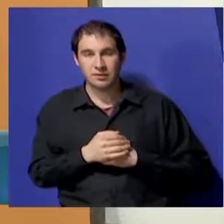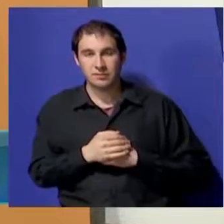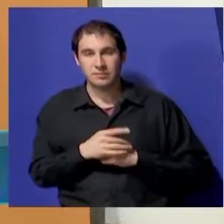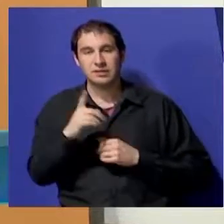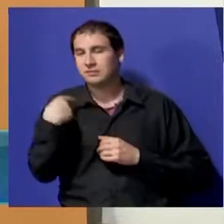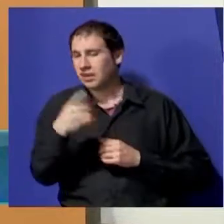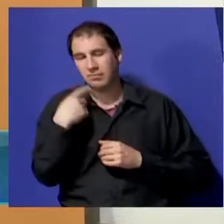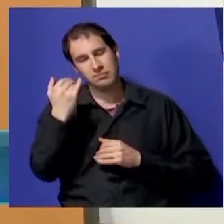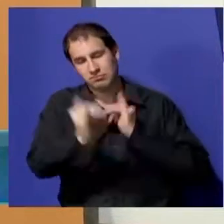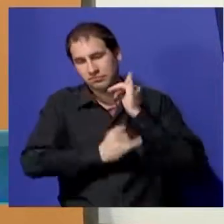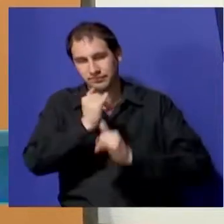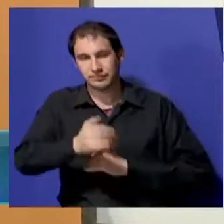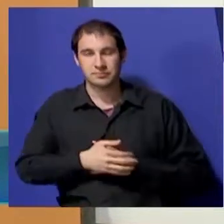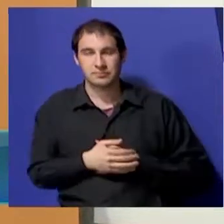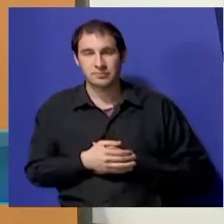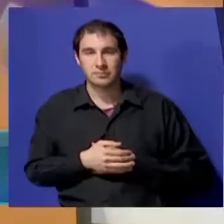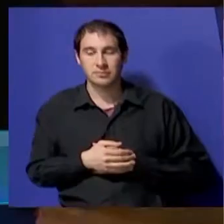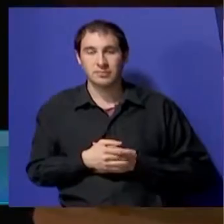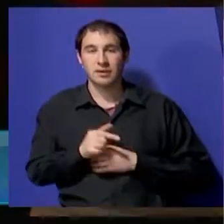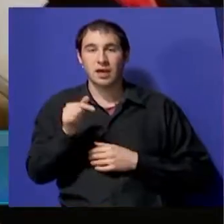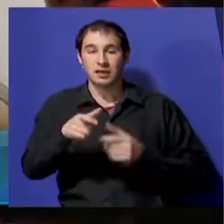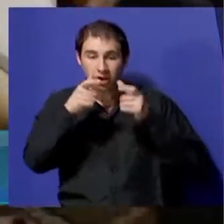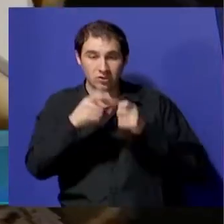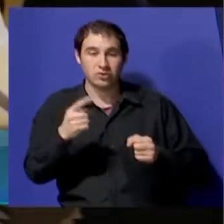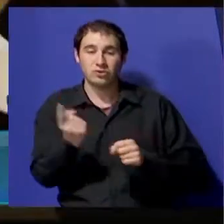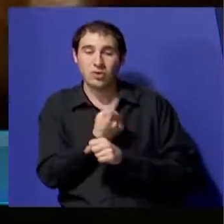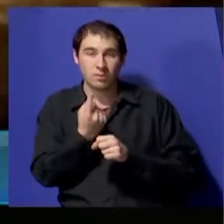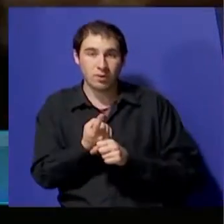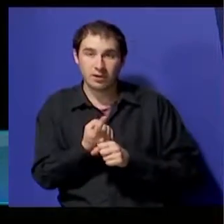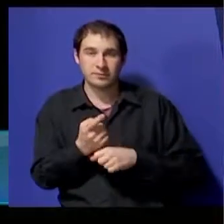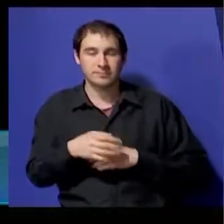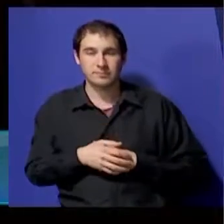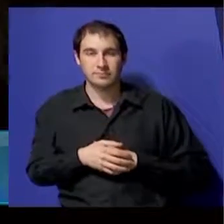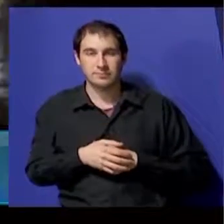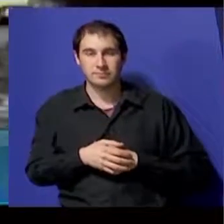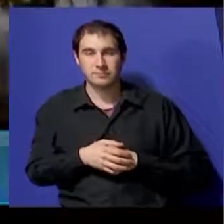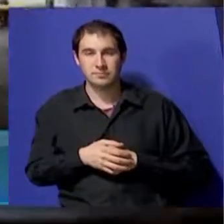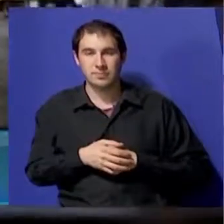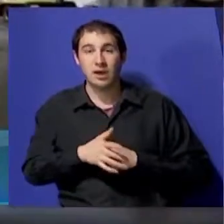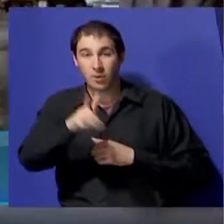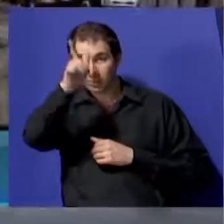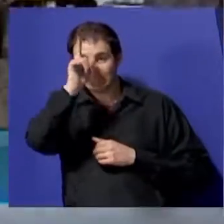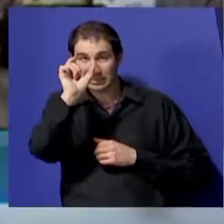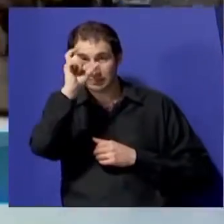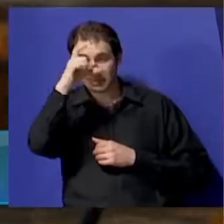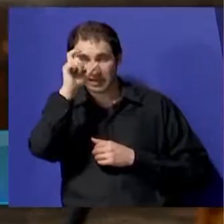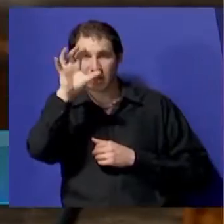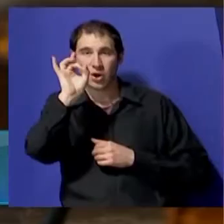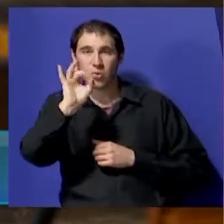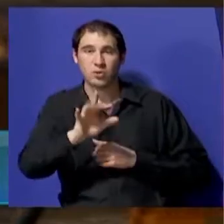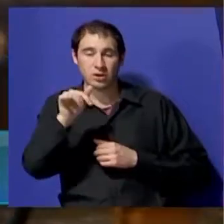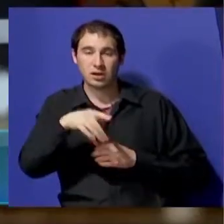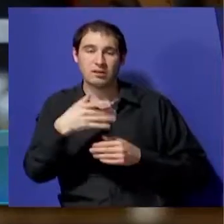de decirlo, que no se puede controlar, es incontrolable. La policía minera está únicamente para